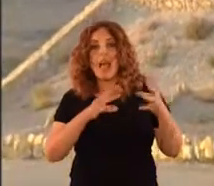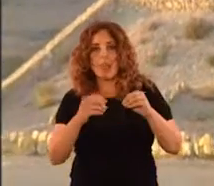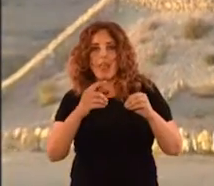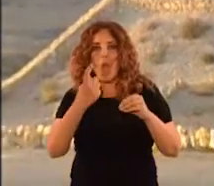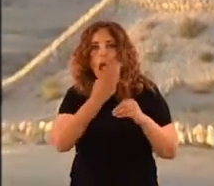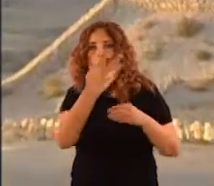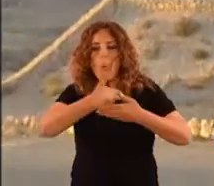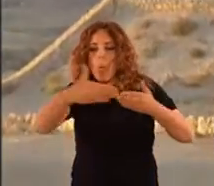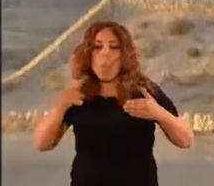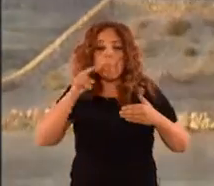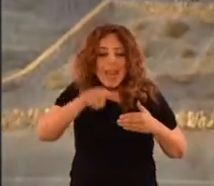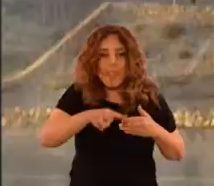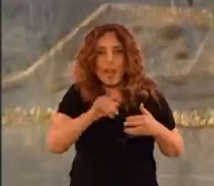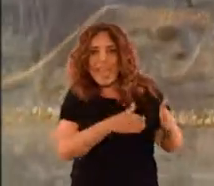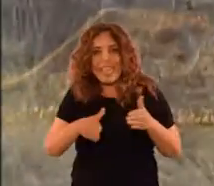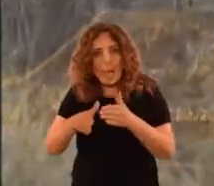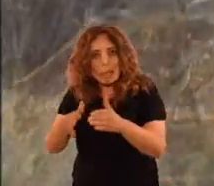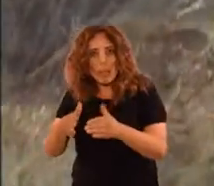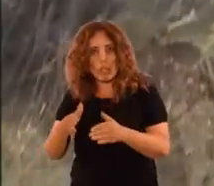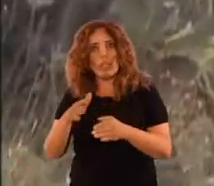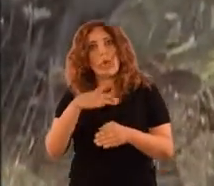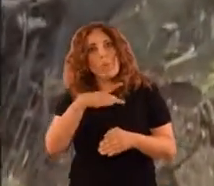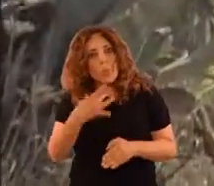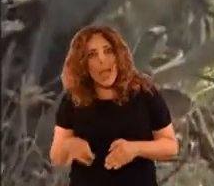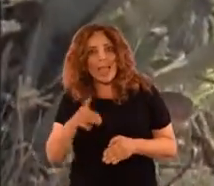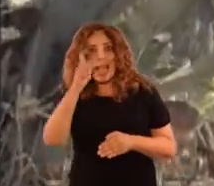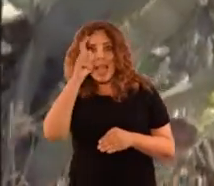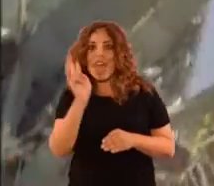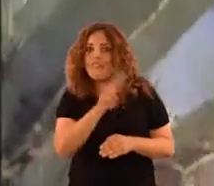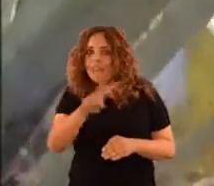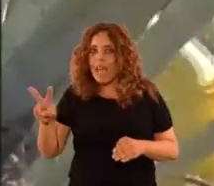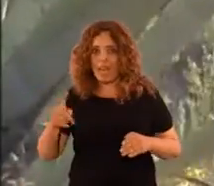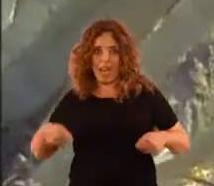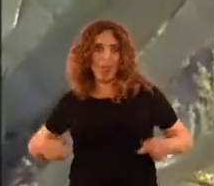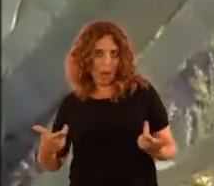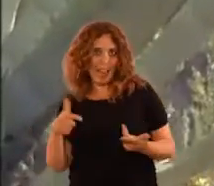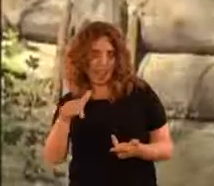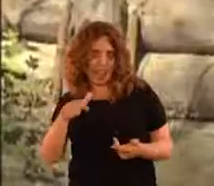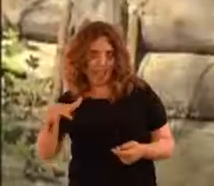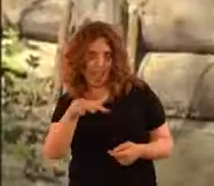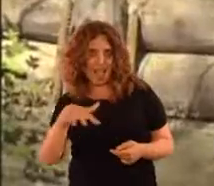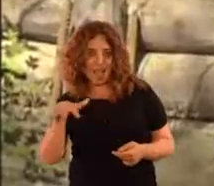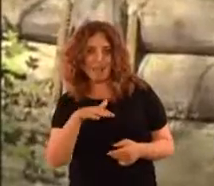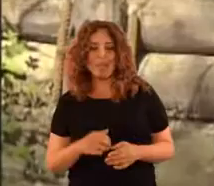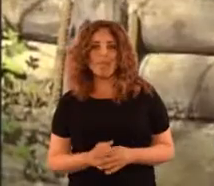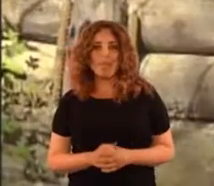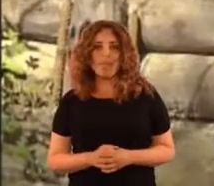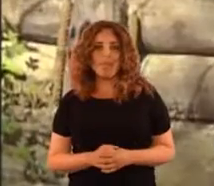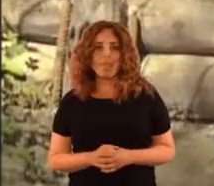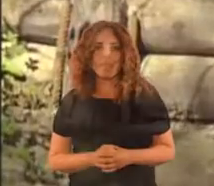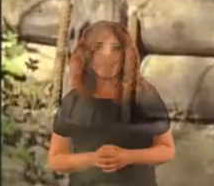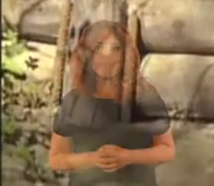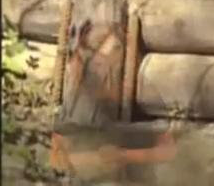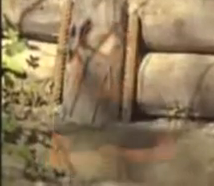La adecuación de una red de miradores y de senderos señalizados permite ofrecer un acercamiento a los valores naturales de este espacio.